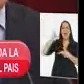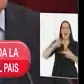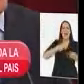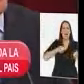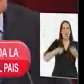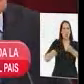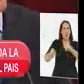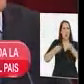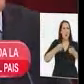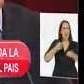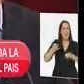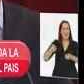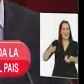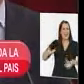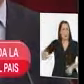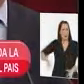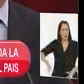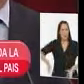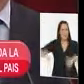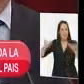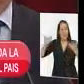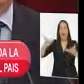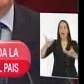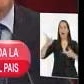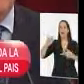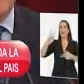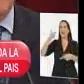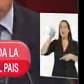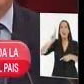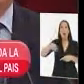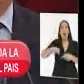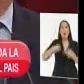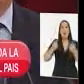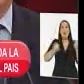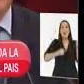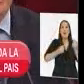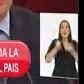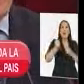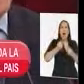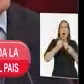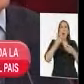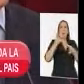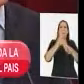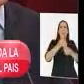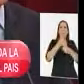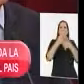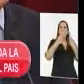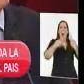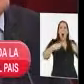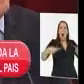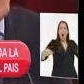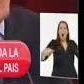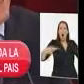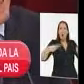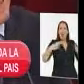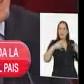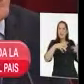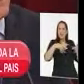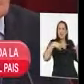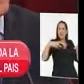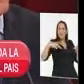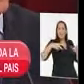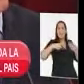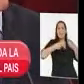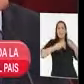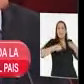desde las diversidades, la convivencia democrática, sea otra y no esta de ahora, tener no, que no encontrar un enemigo. De la oposición,